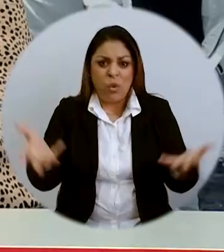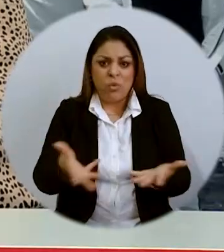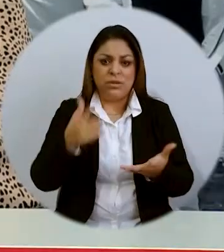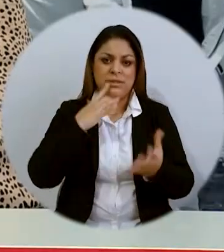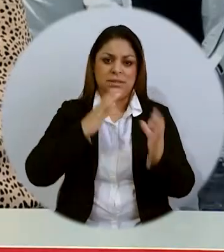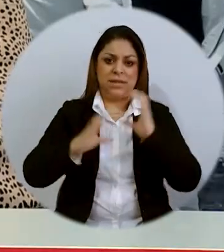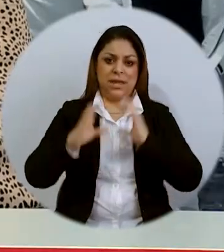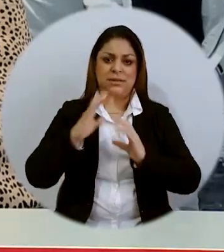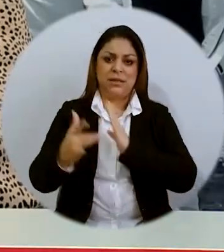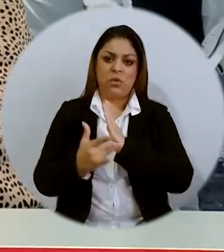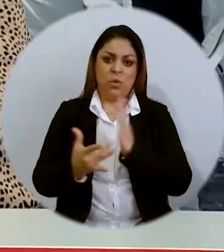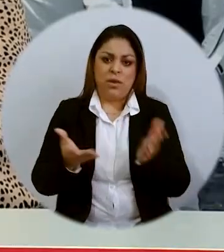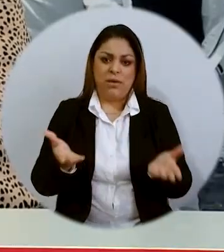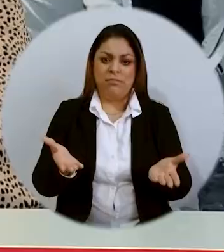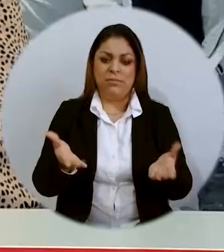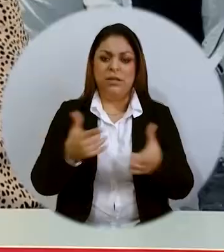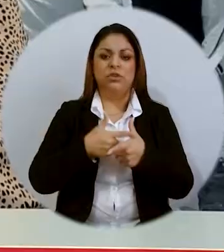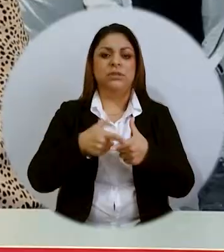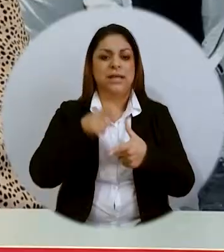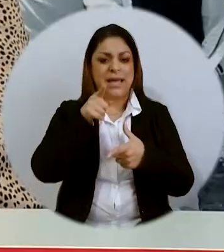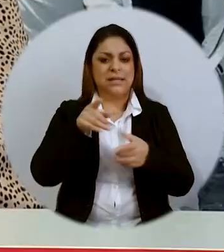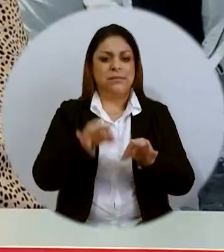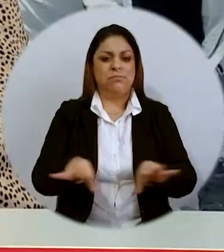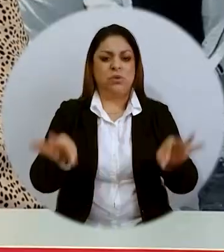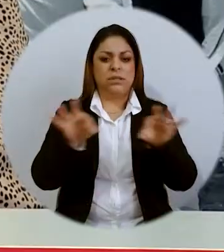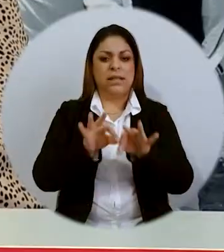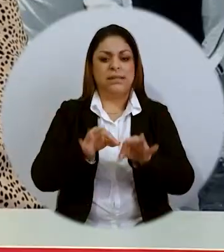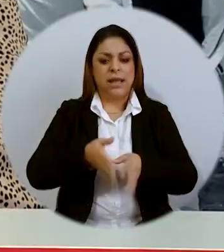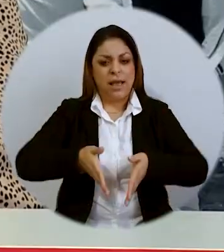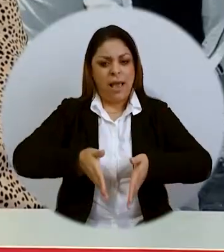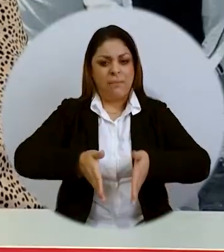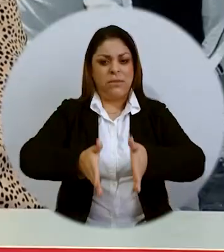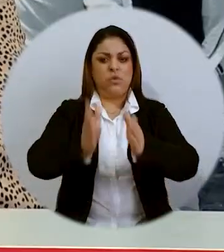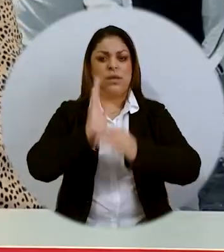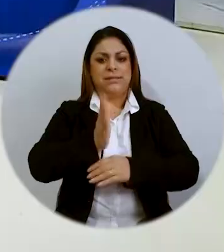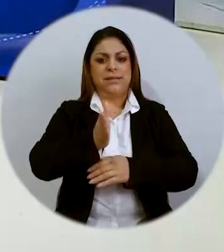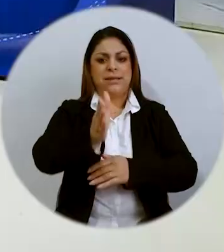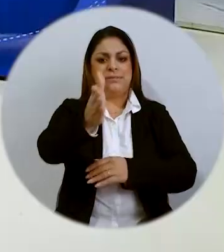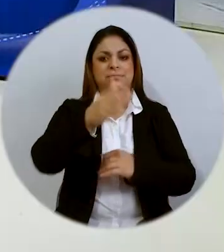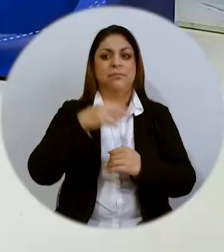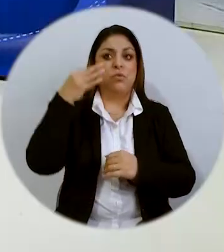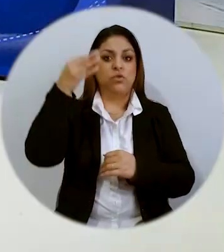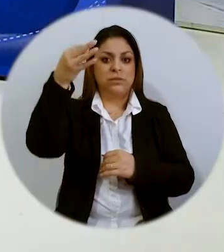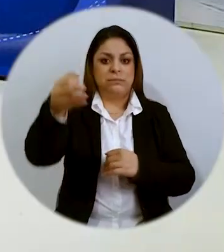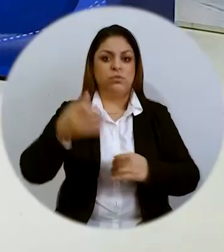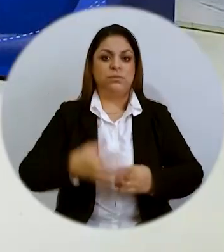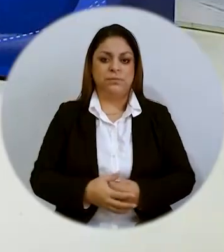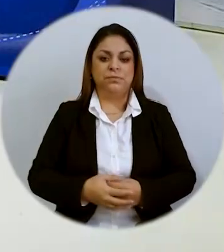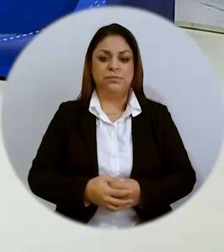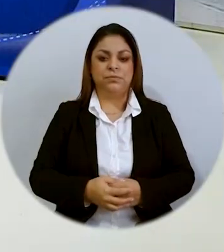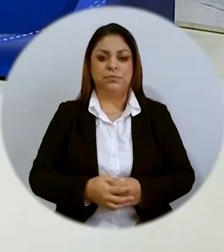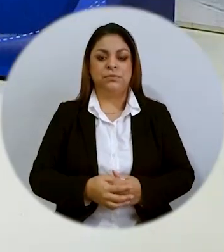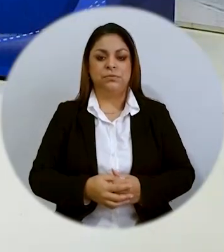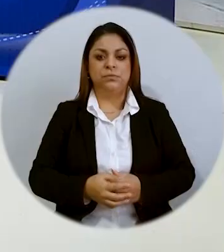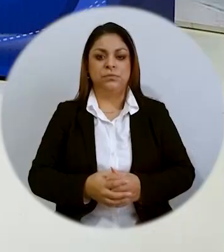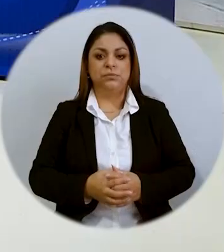es vital, y ese es como el camino a seguir en estos próximos momentos.